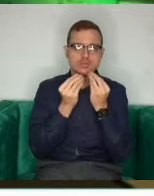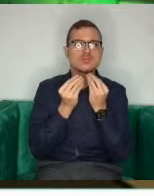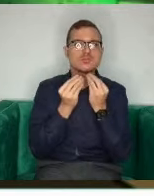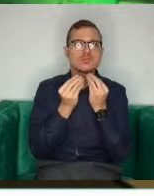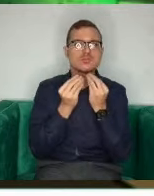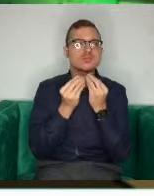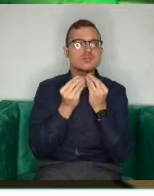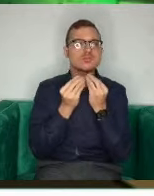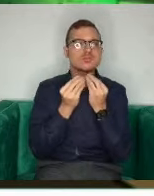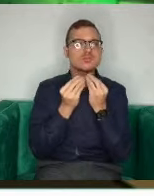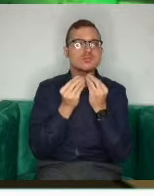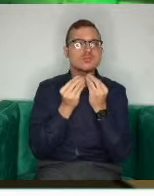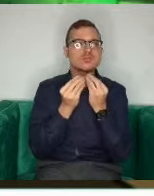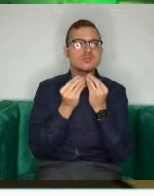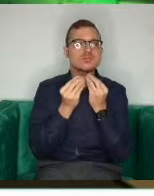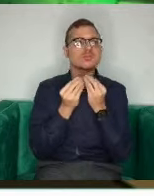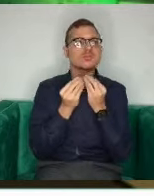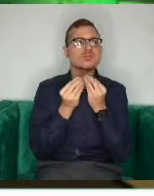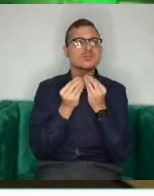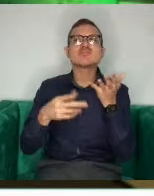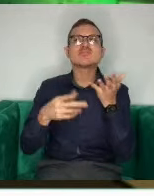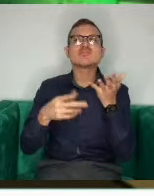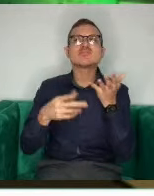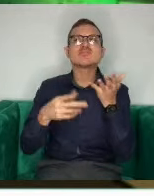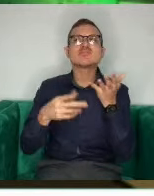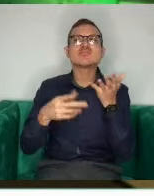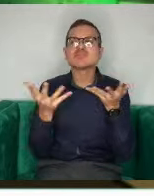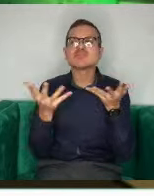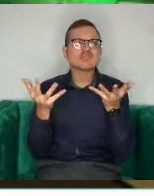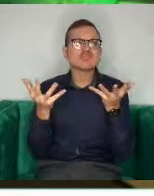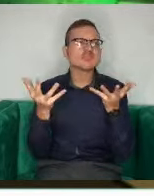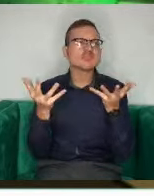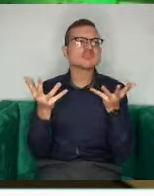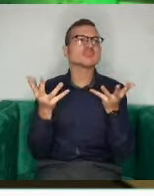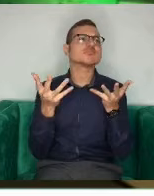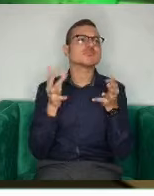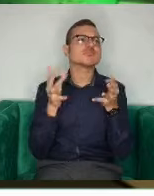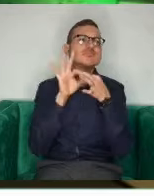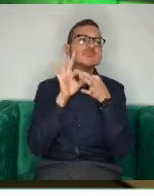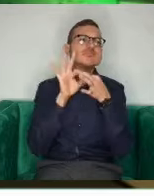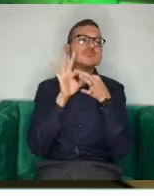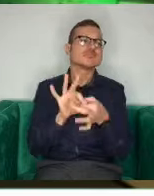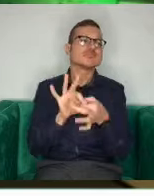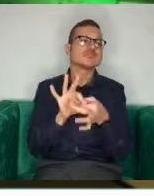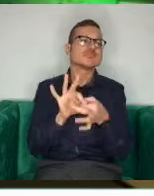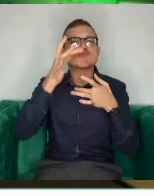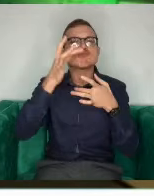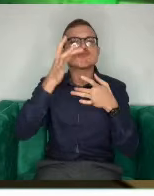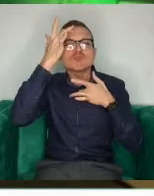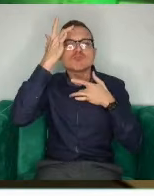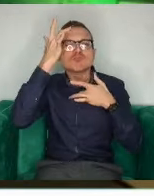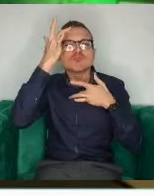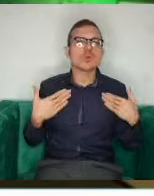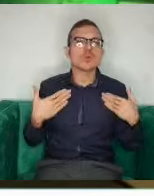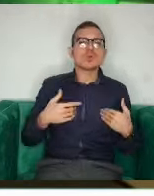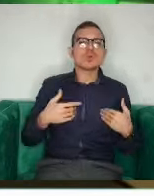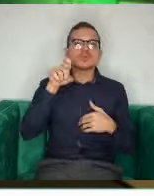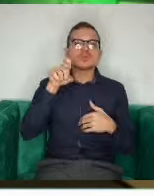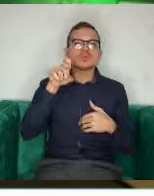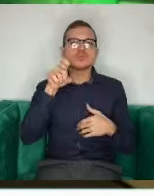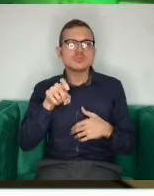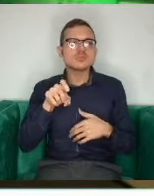investigado mucho en términos de las condiciones autoinmunes o de las condiciones que causan inflamación en el